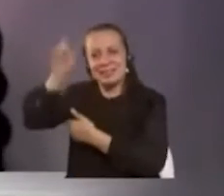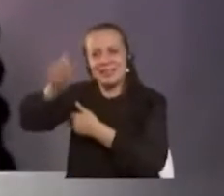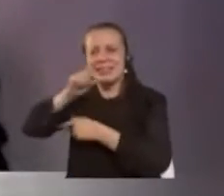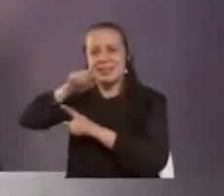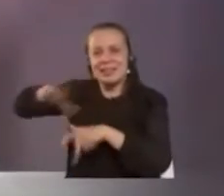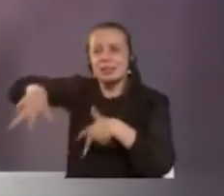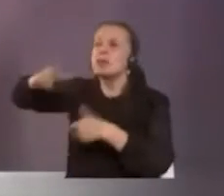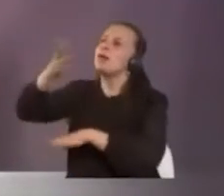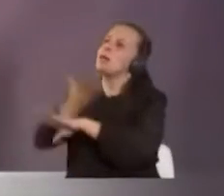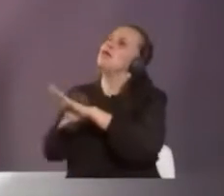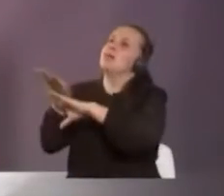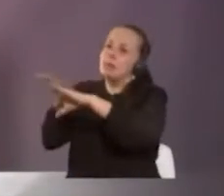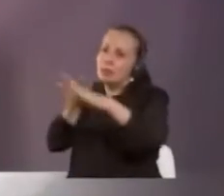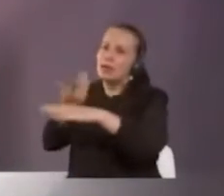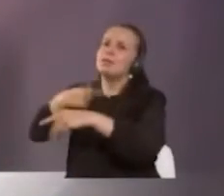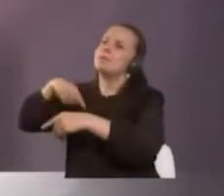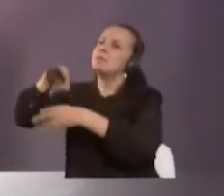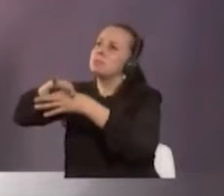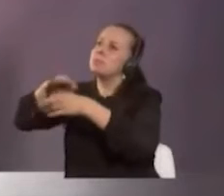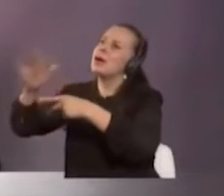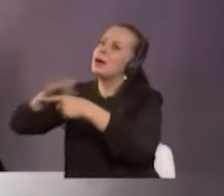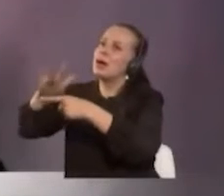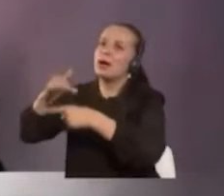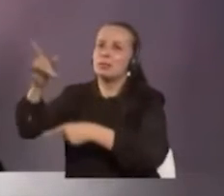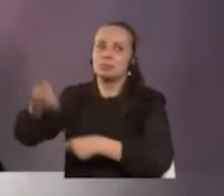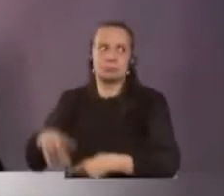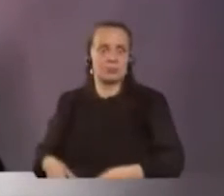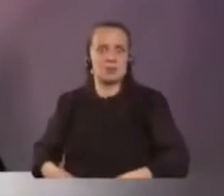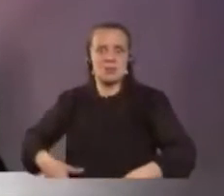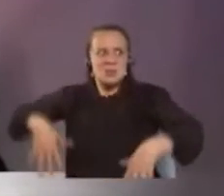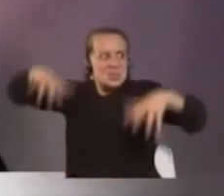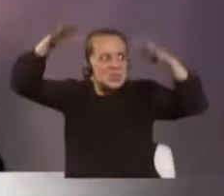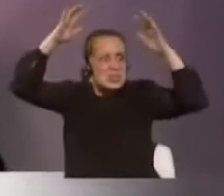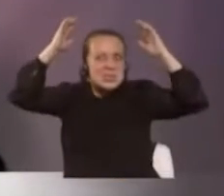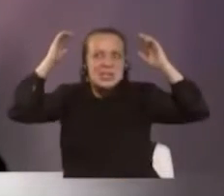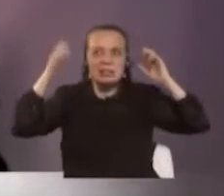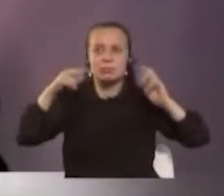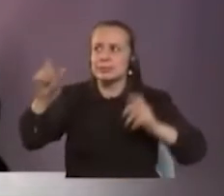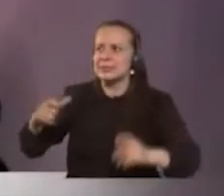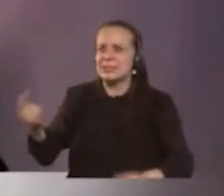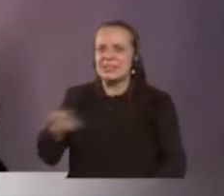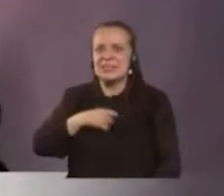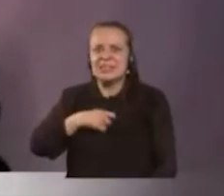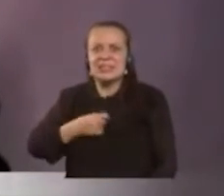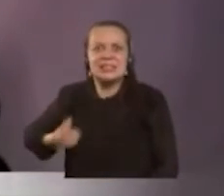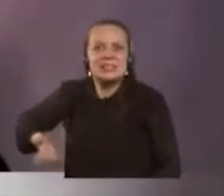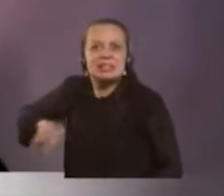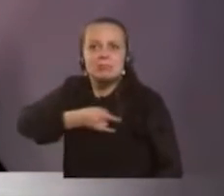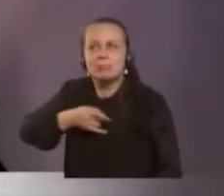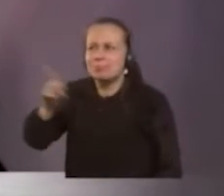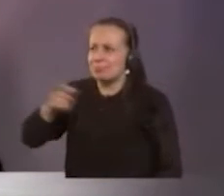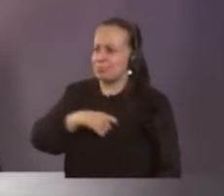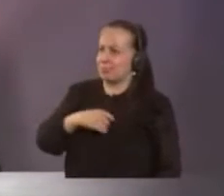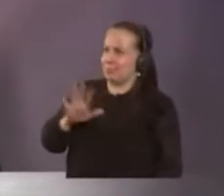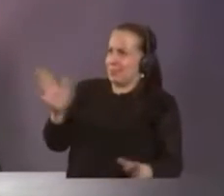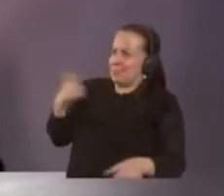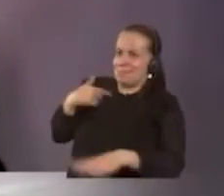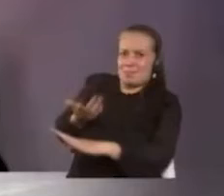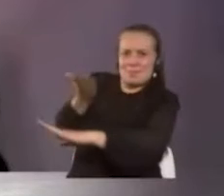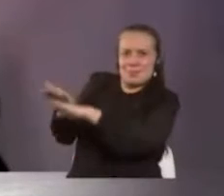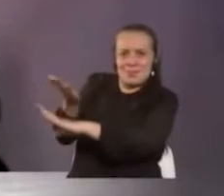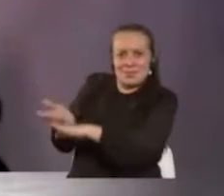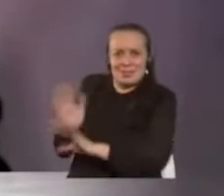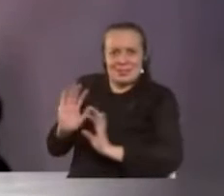que se aplicara el voto electrónico, pues fue como sacarle al diablo la hostia. Inclusive se irritó con nosotros porque nos atrevíamos a